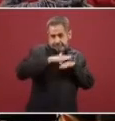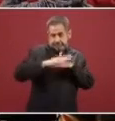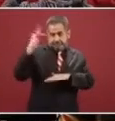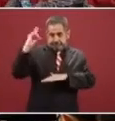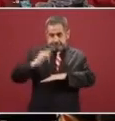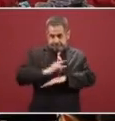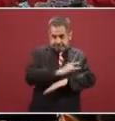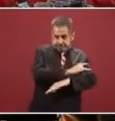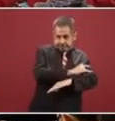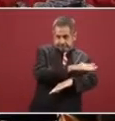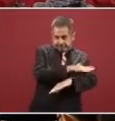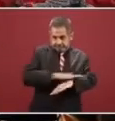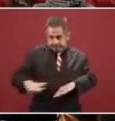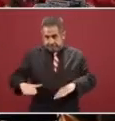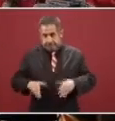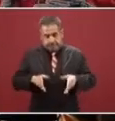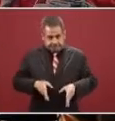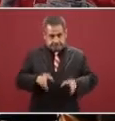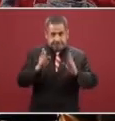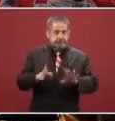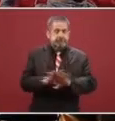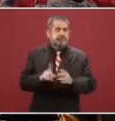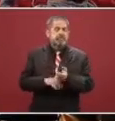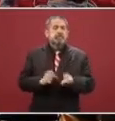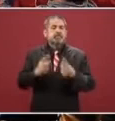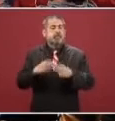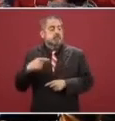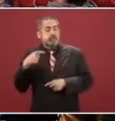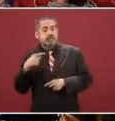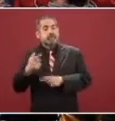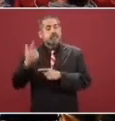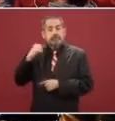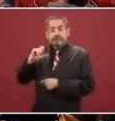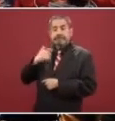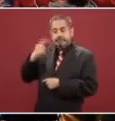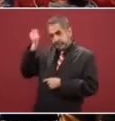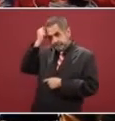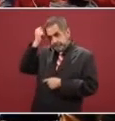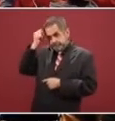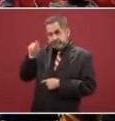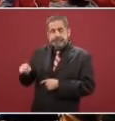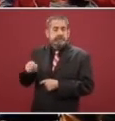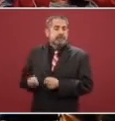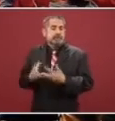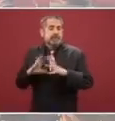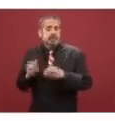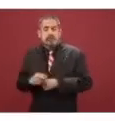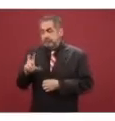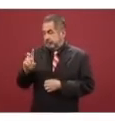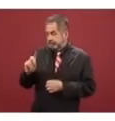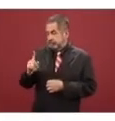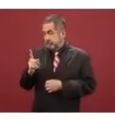sus plataformas y calles de rodaje, en el proyecto anterior importaban